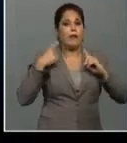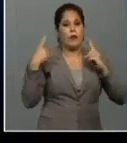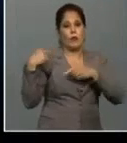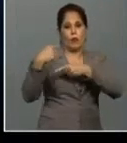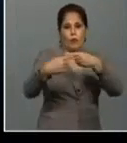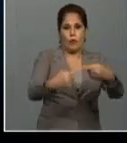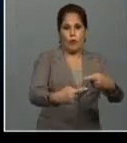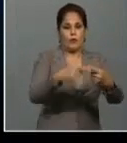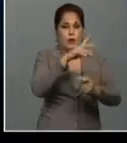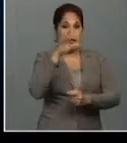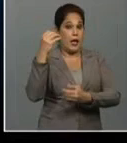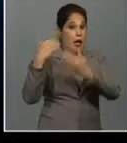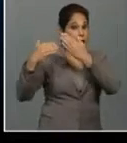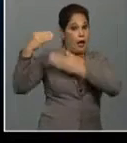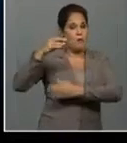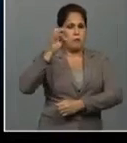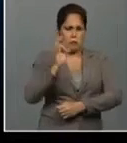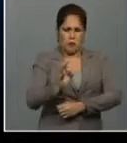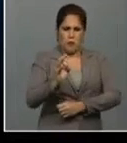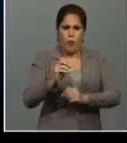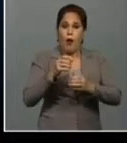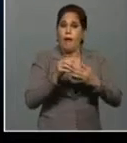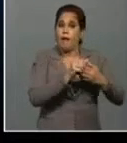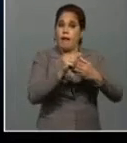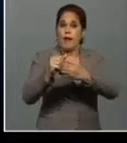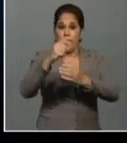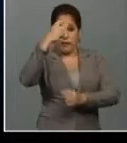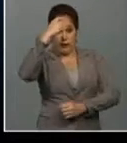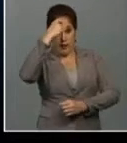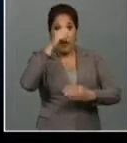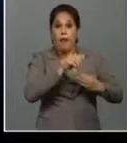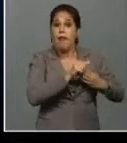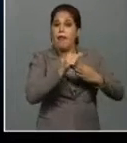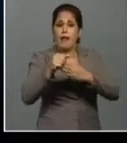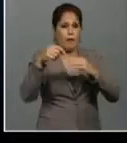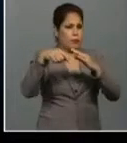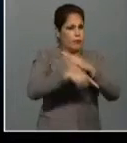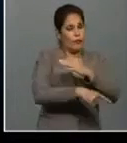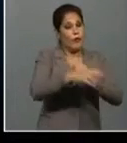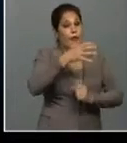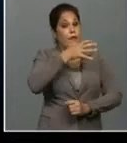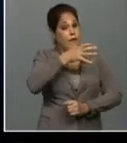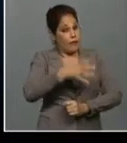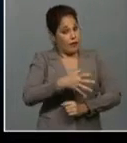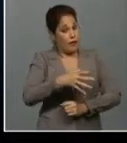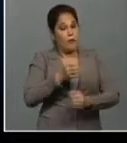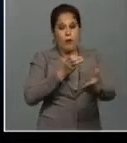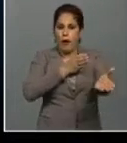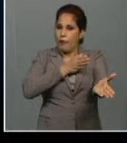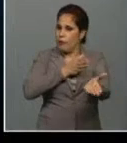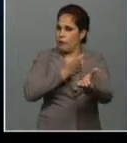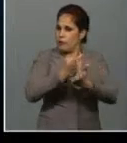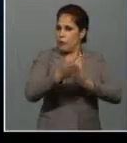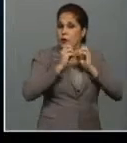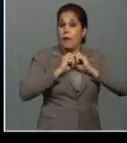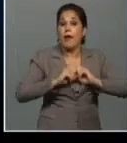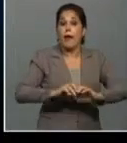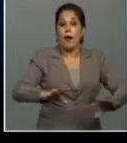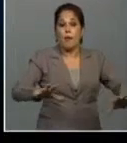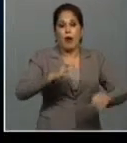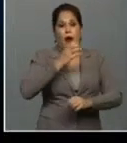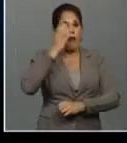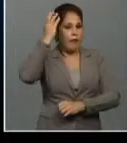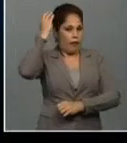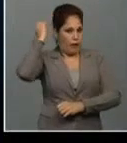generación del centenario el liderazgo universal de elche el liderazgo profundo de fidel y la continuidad ejemplar de